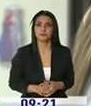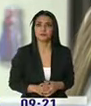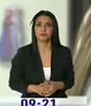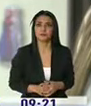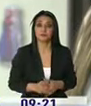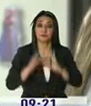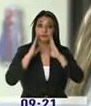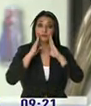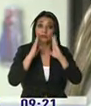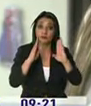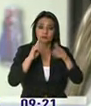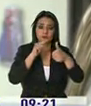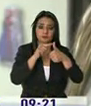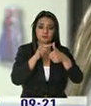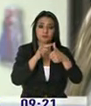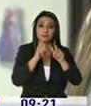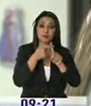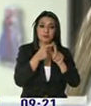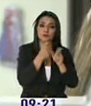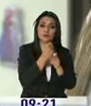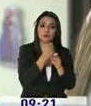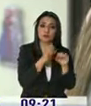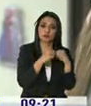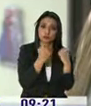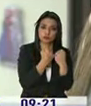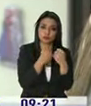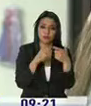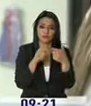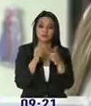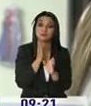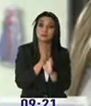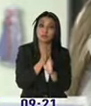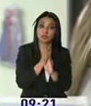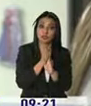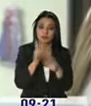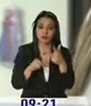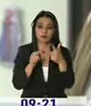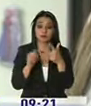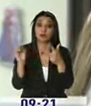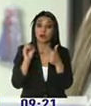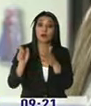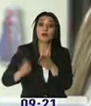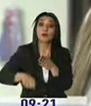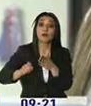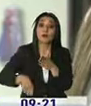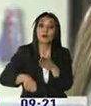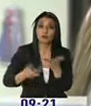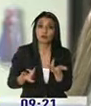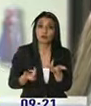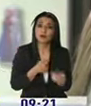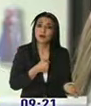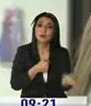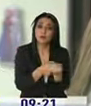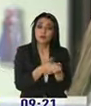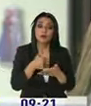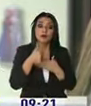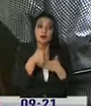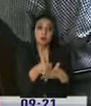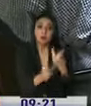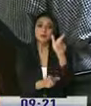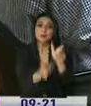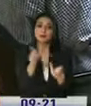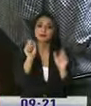de atender desde el ámbito de trabajo social, desde la psicología e incluso con abogados, apoyo y ayuda a la